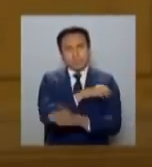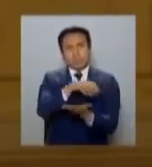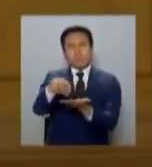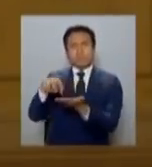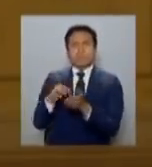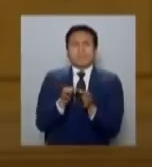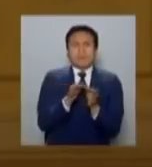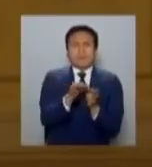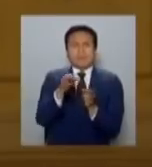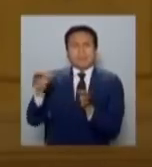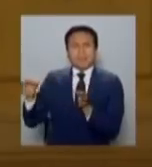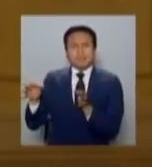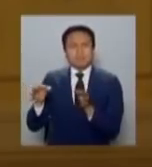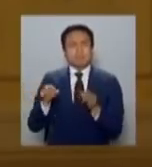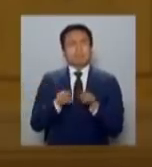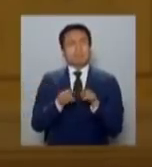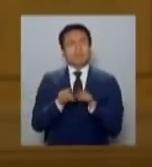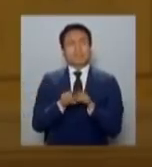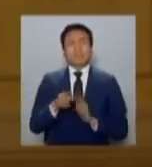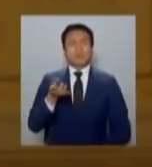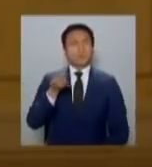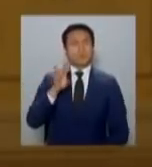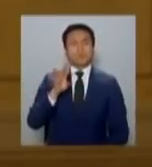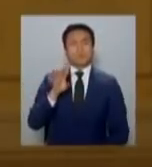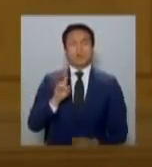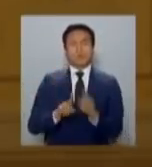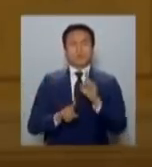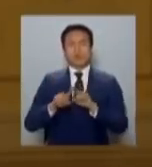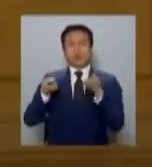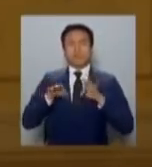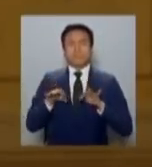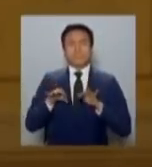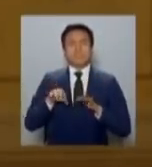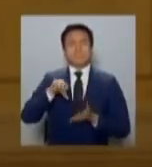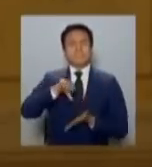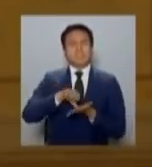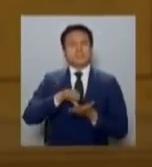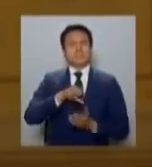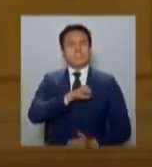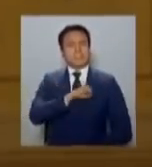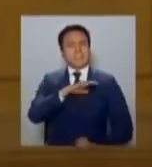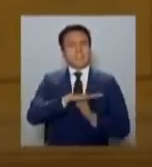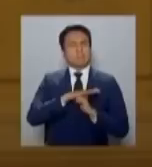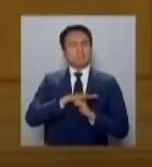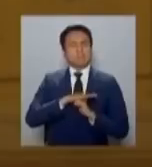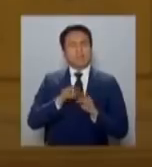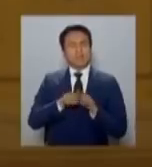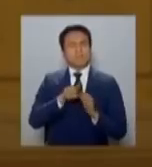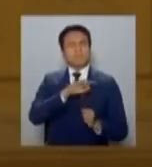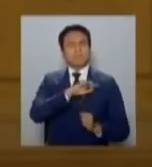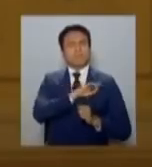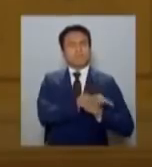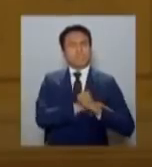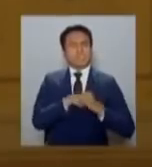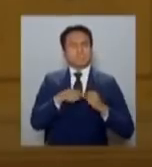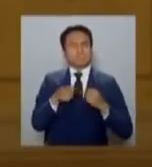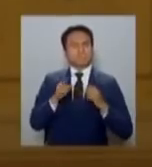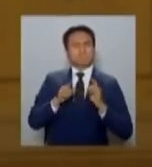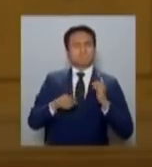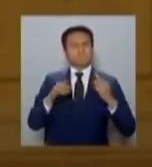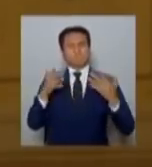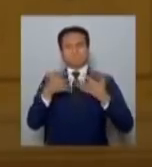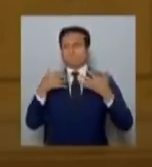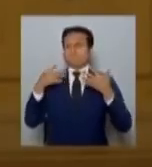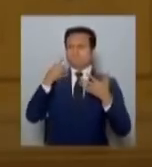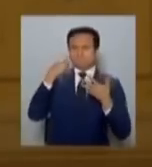y hubo un cierto ruido en esta coalición, además que recién se está asentando, ¿no? Fraguando esta